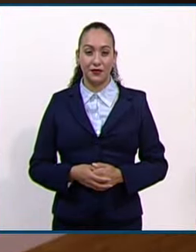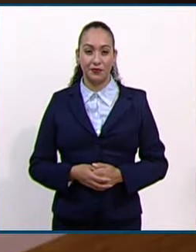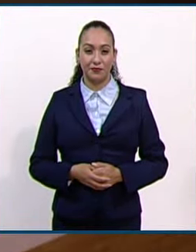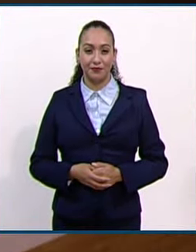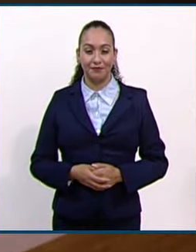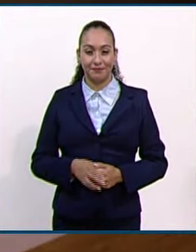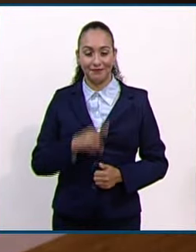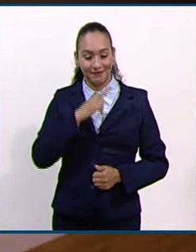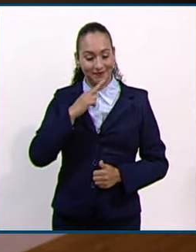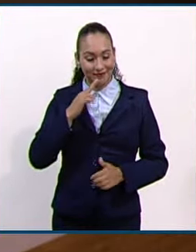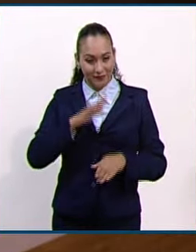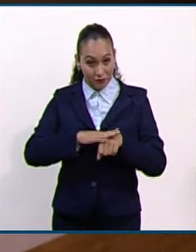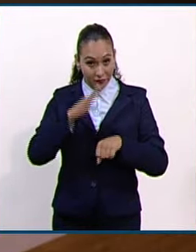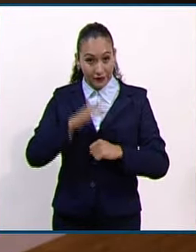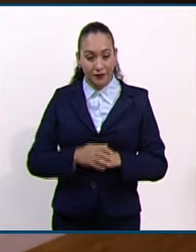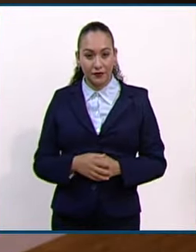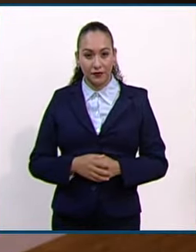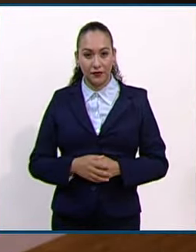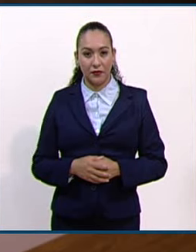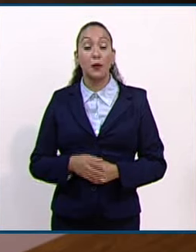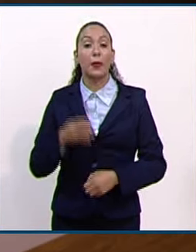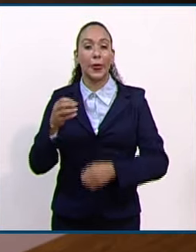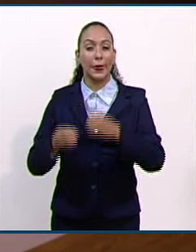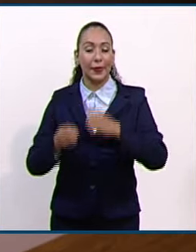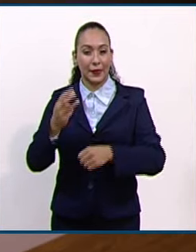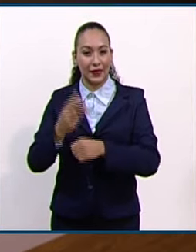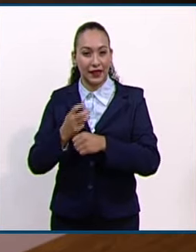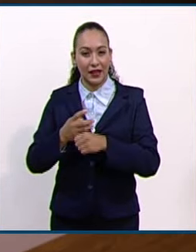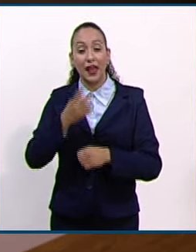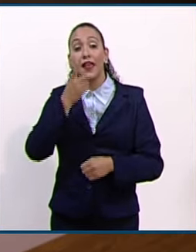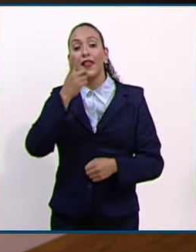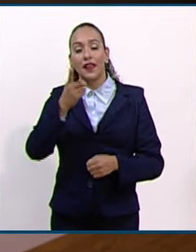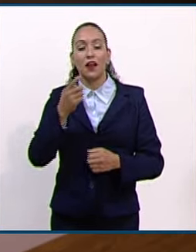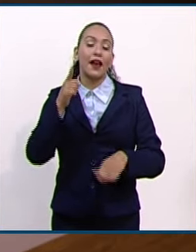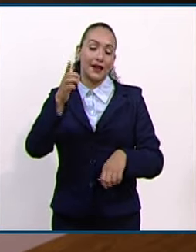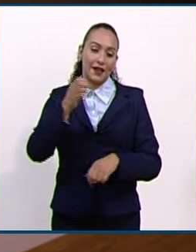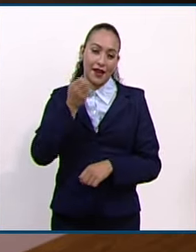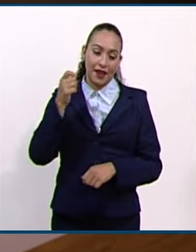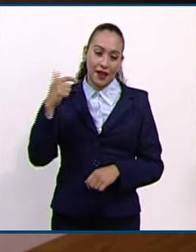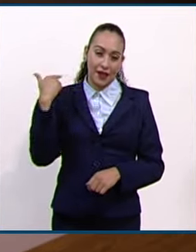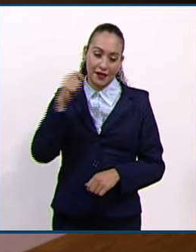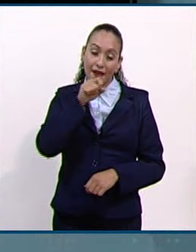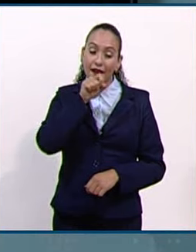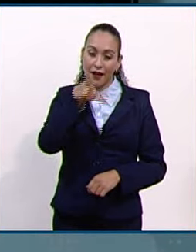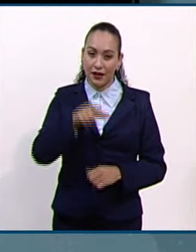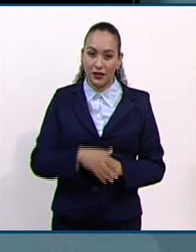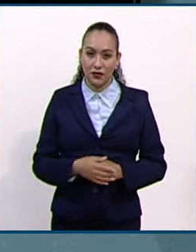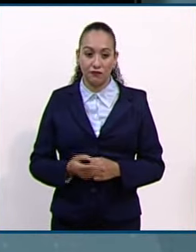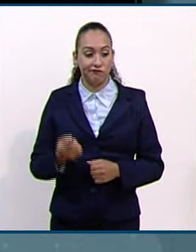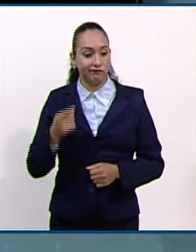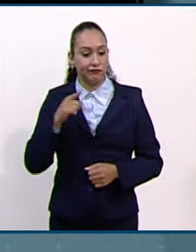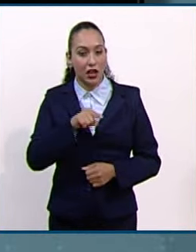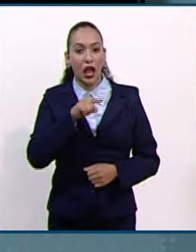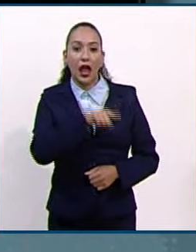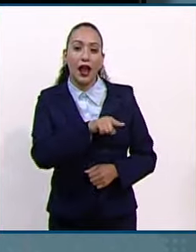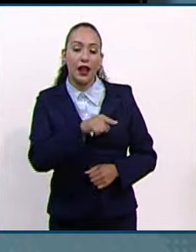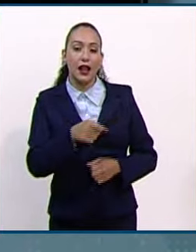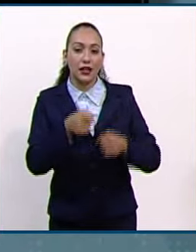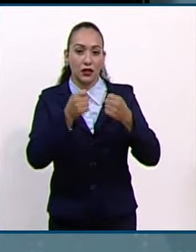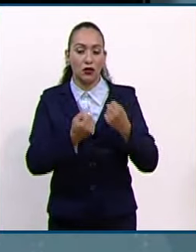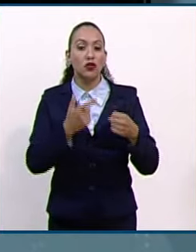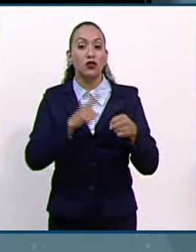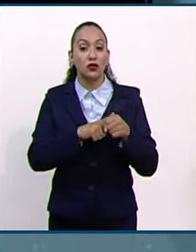En más noticias, el Tercer Tribunal Laboral Federal de Asuntos Individuales con residencia en Jalisco condenó al Seguro Social a reconocer a la madre